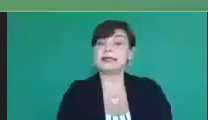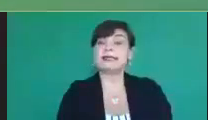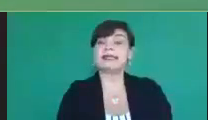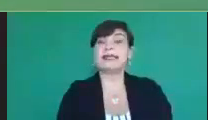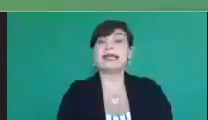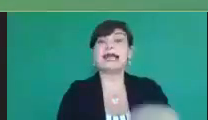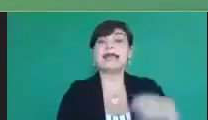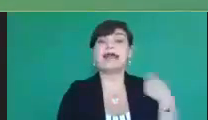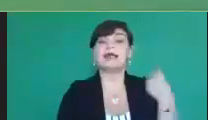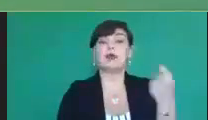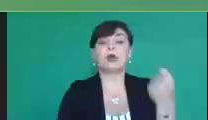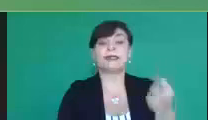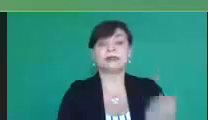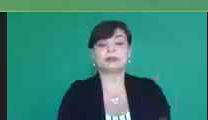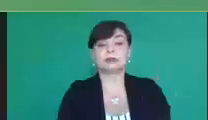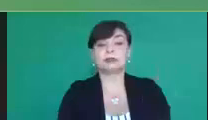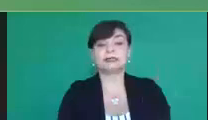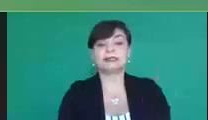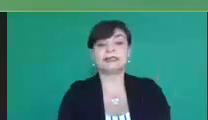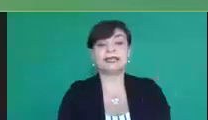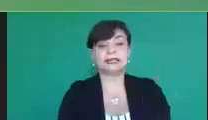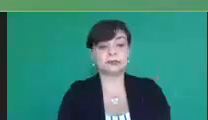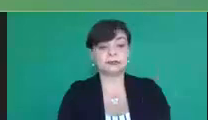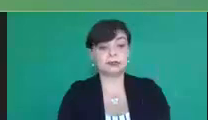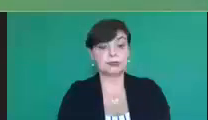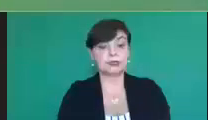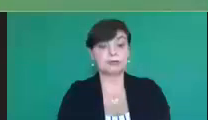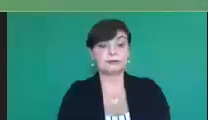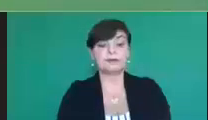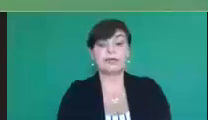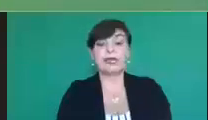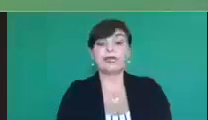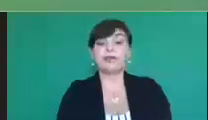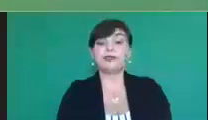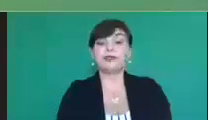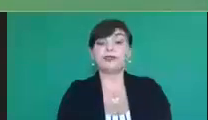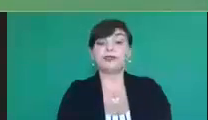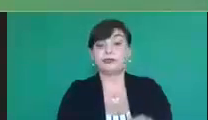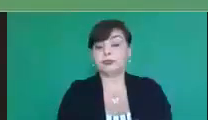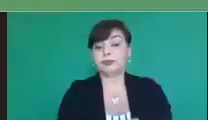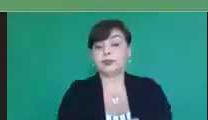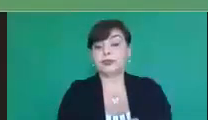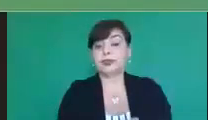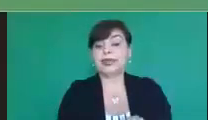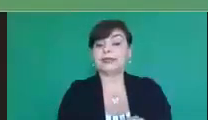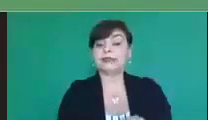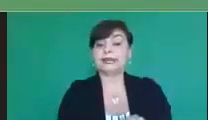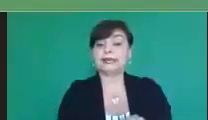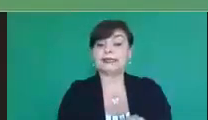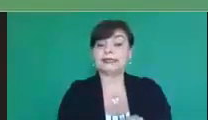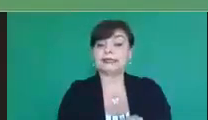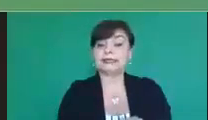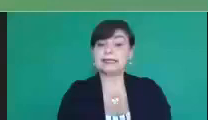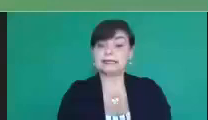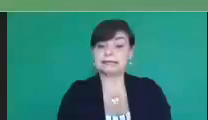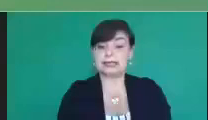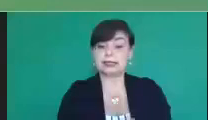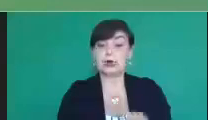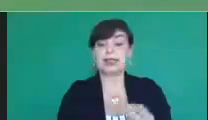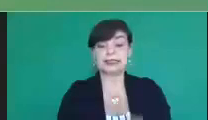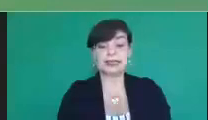de las actualizaciones de las versiones. Y otro punto que no se cumplía es que dice